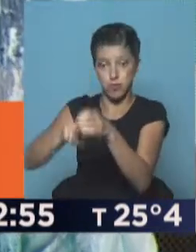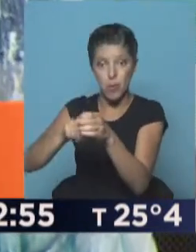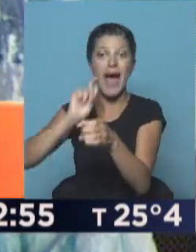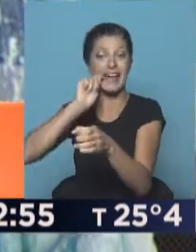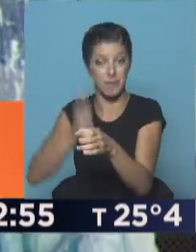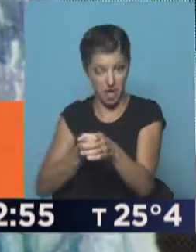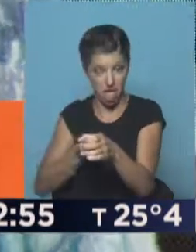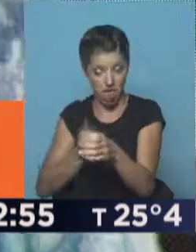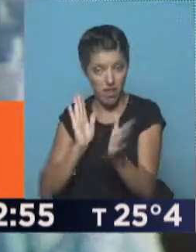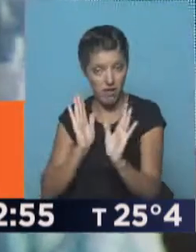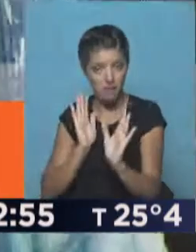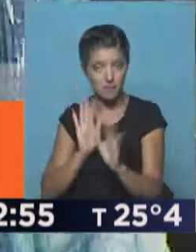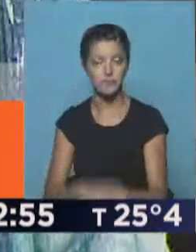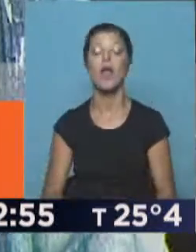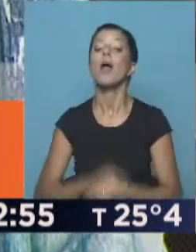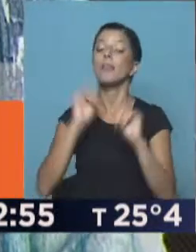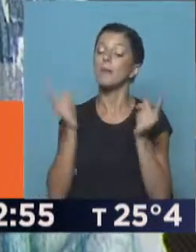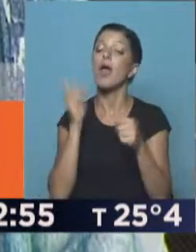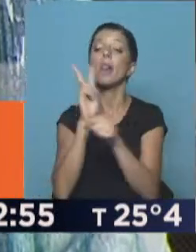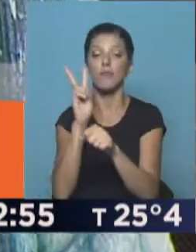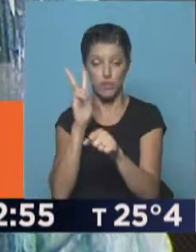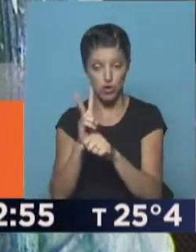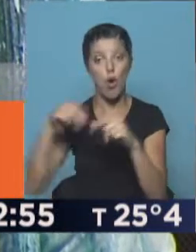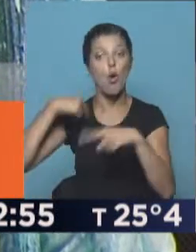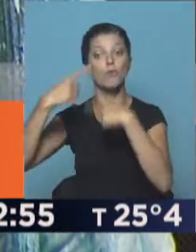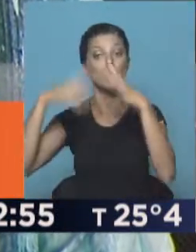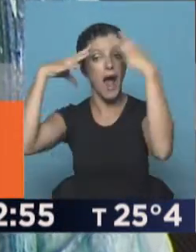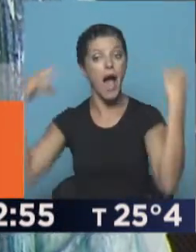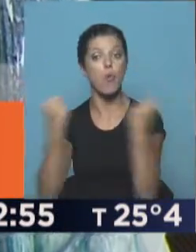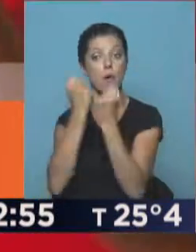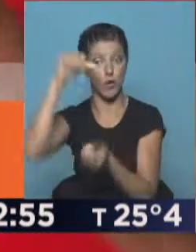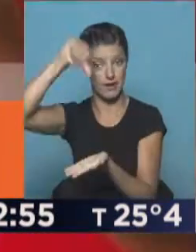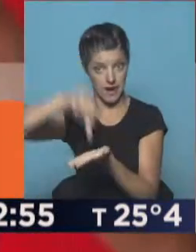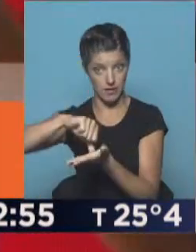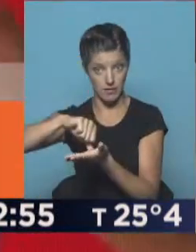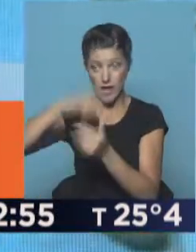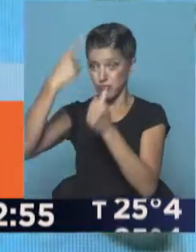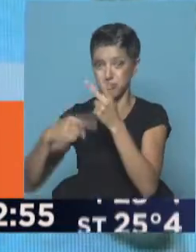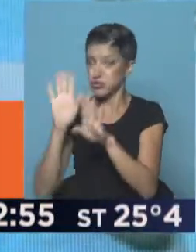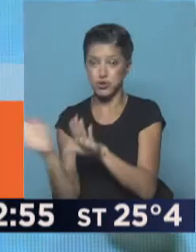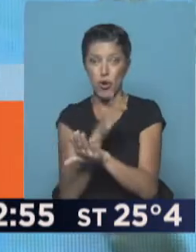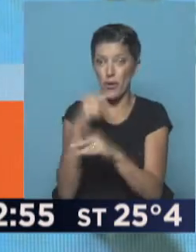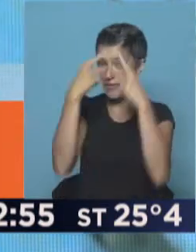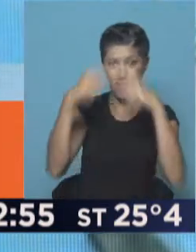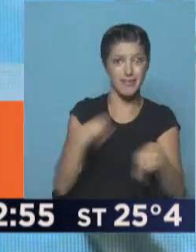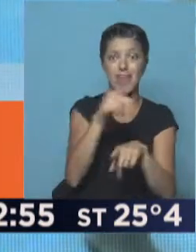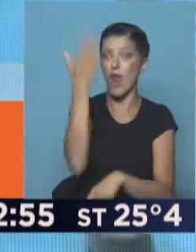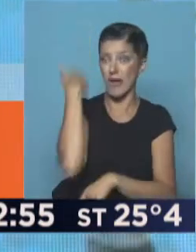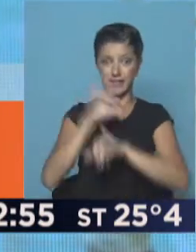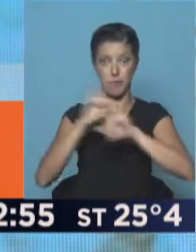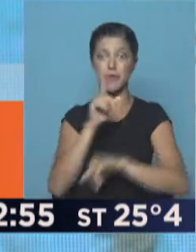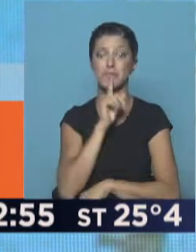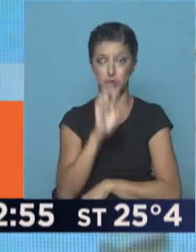un tono crítico. Defendió, en cierto modo, continuar con el acuerdo con Irán. Esto es todo lo contrario de lo que dijo Trump durante la campaña. Y